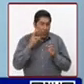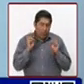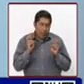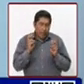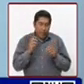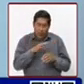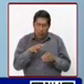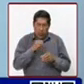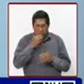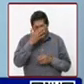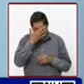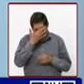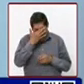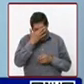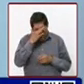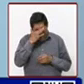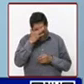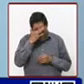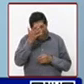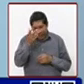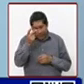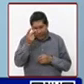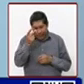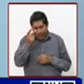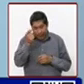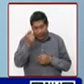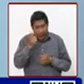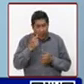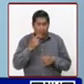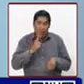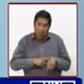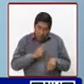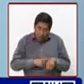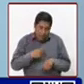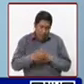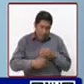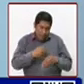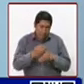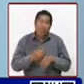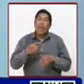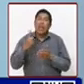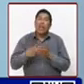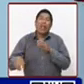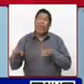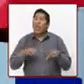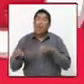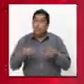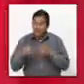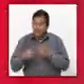temas, que involucre fundamentalmente plazos, acciones, indicadores.